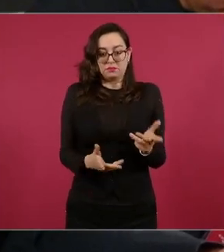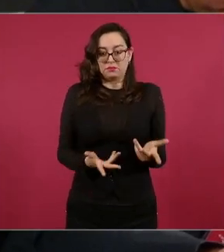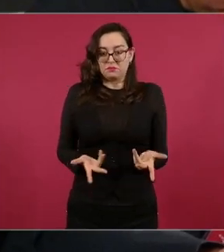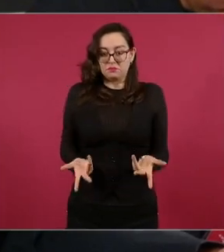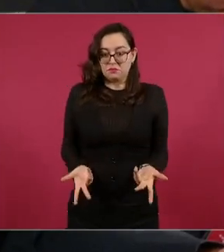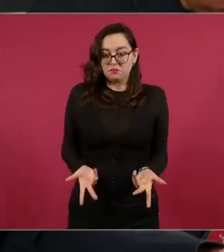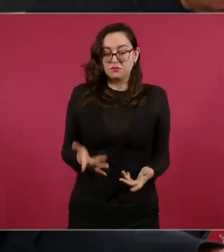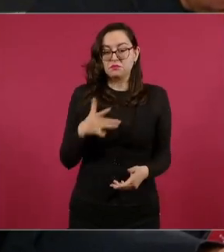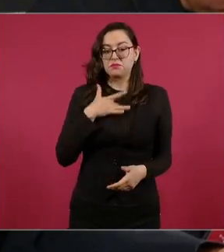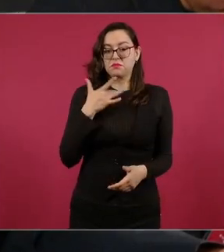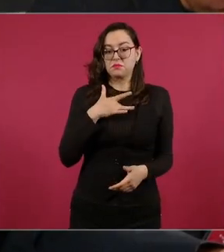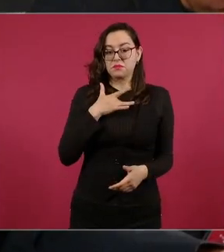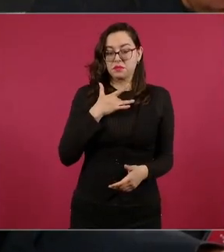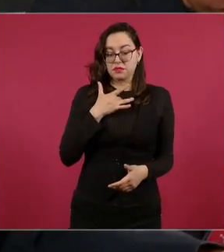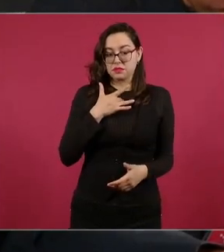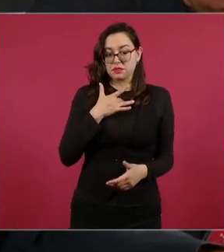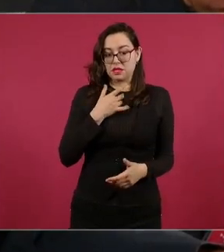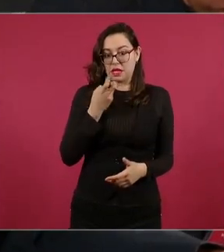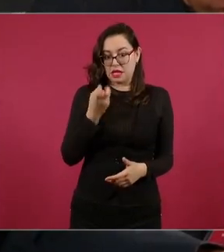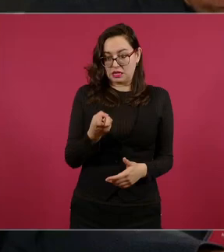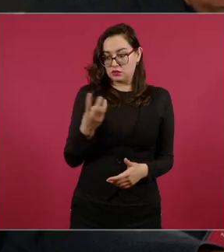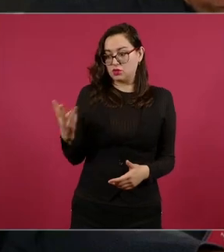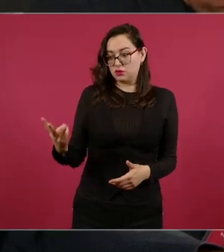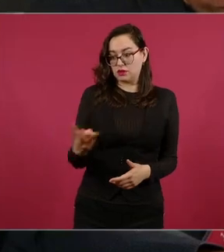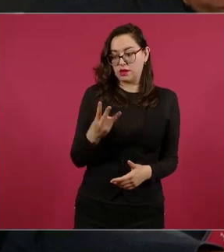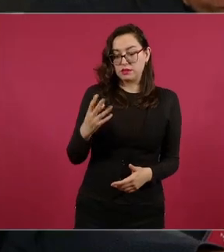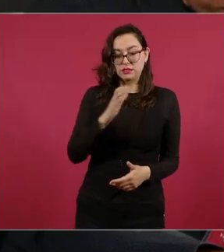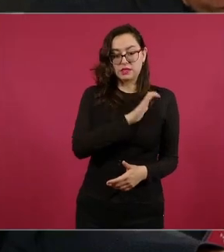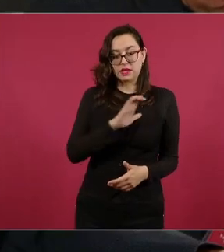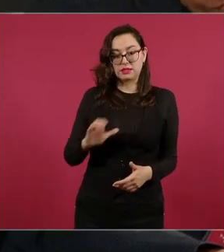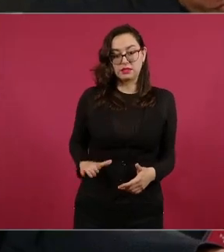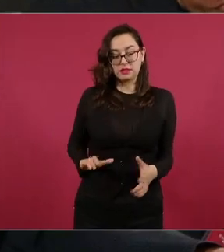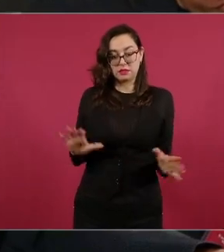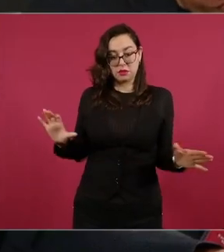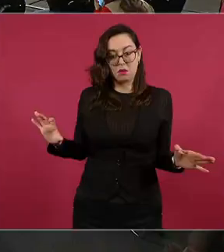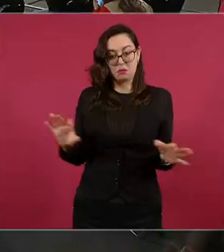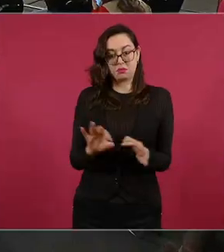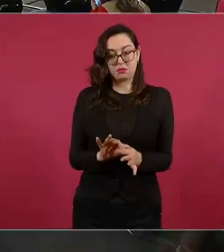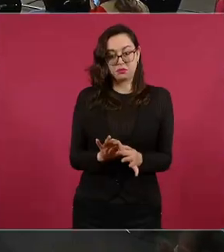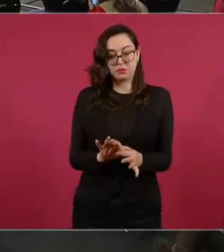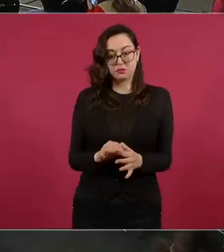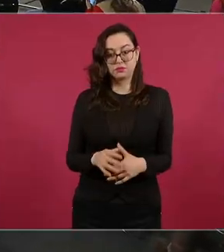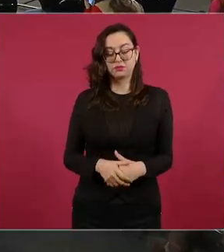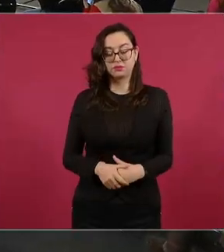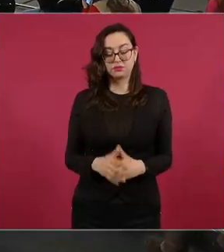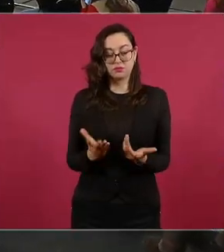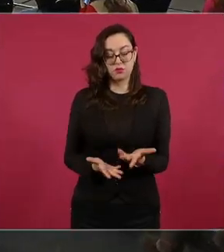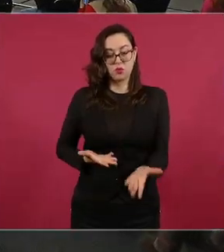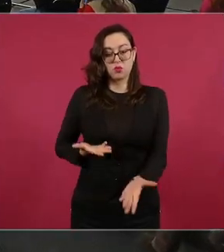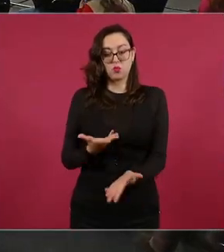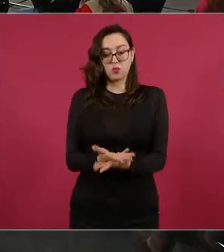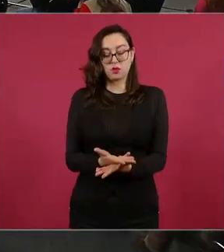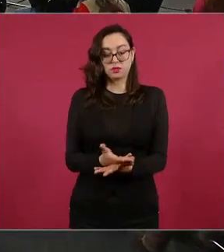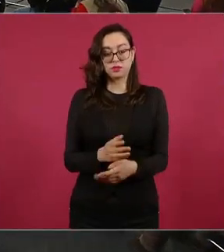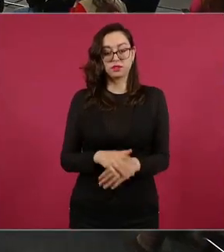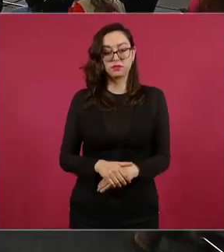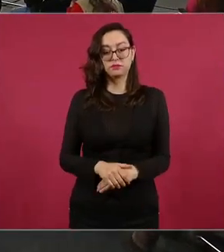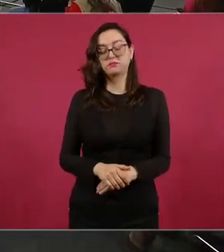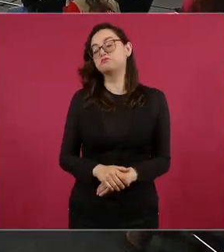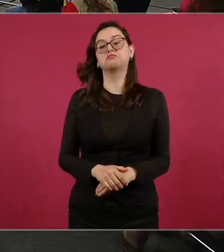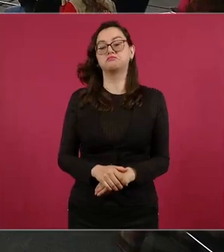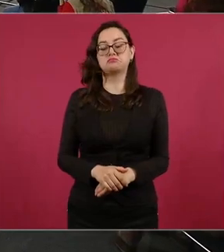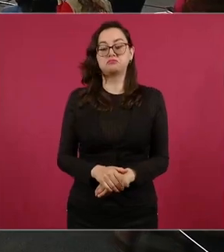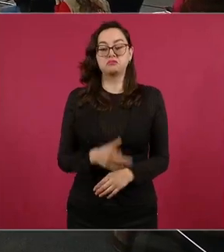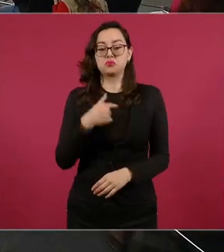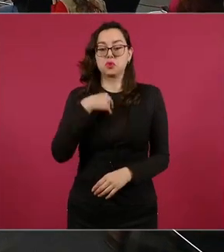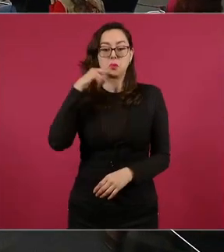va en consonancia también este proyecto presidente esta propuesta de la iglesia no, no lo he visto pero